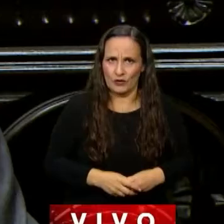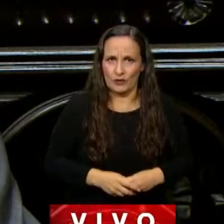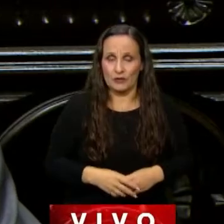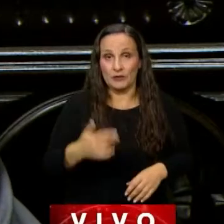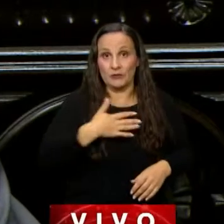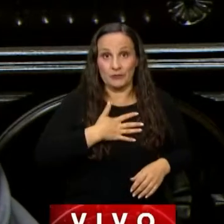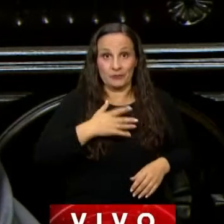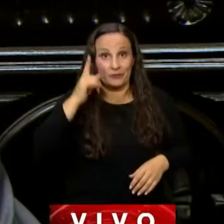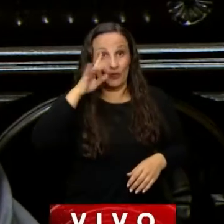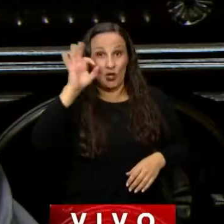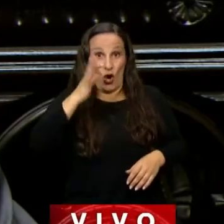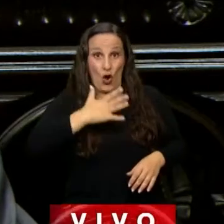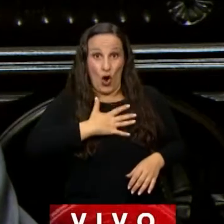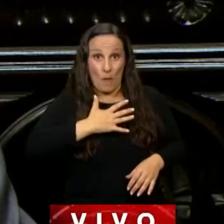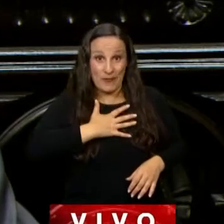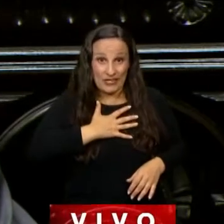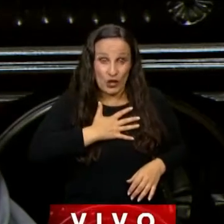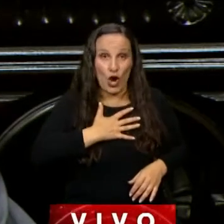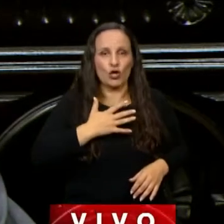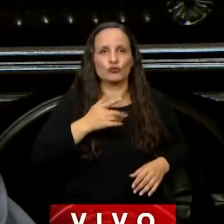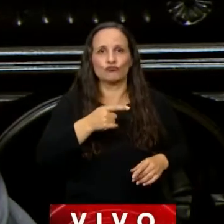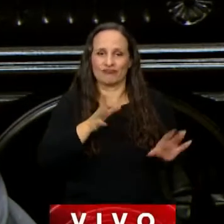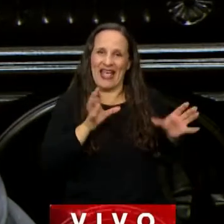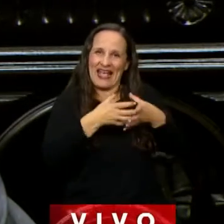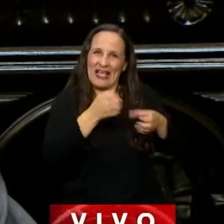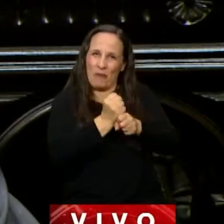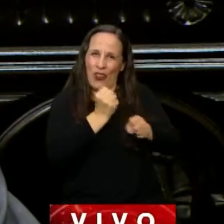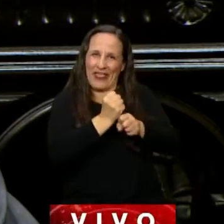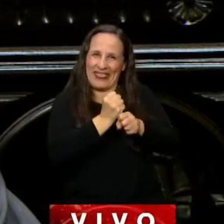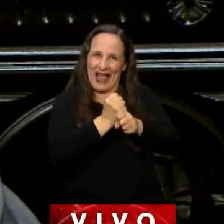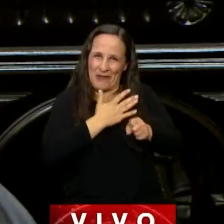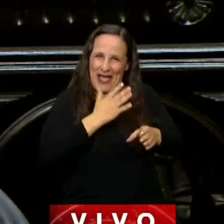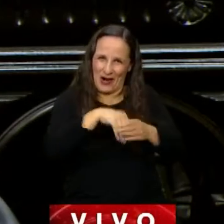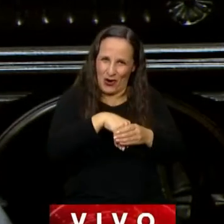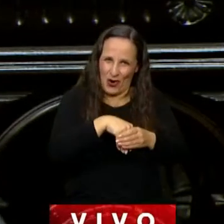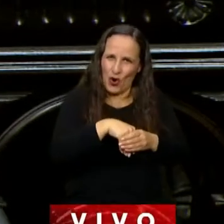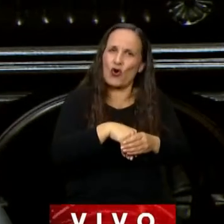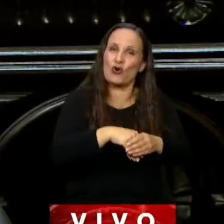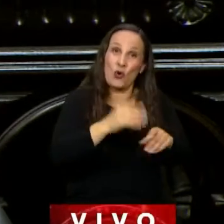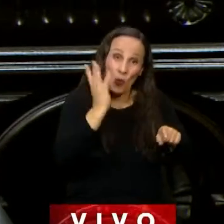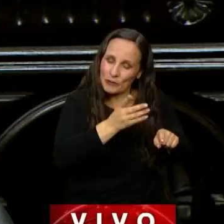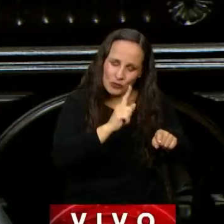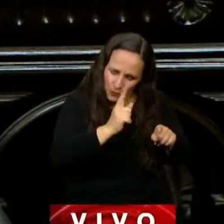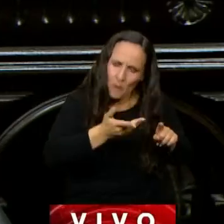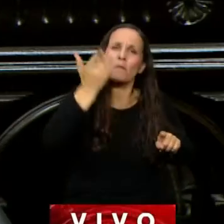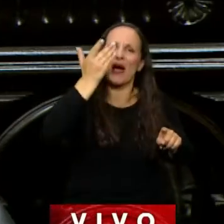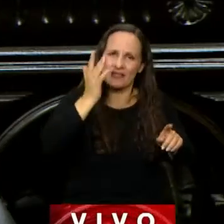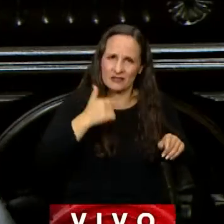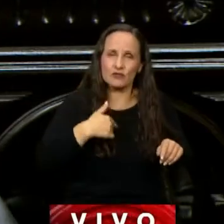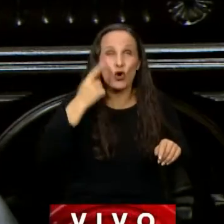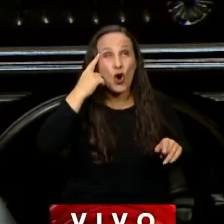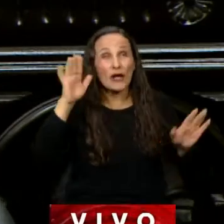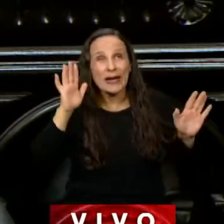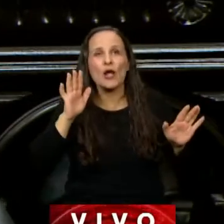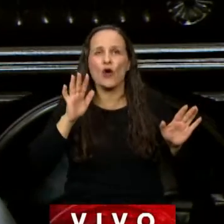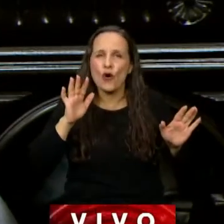dar una opinión que tiene que ver con los equipos con los que trabajo. Vamos a superar ese número. Creo que vamos a estar